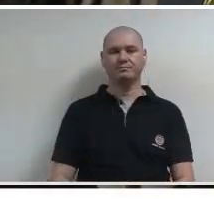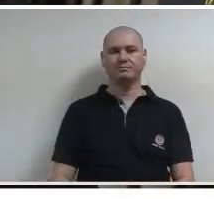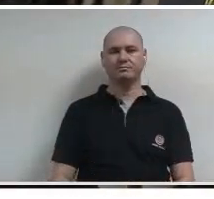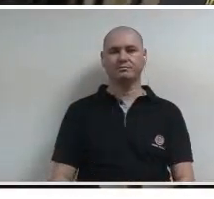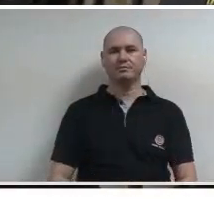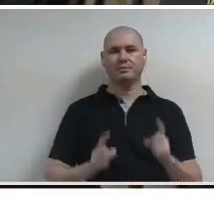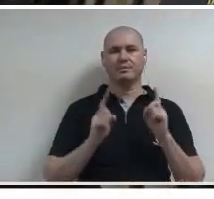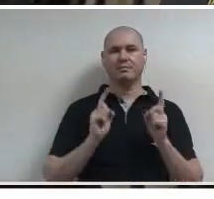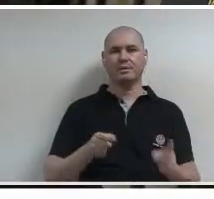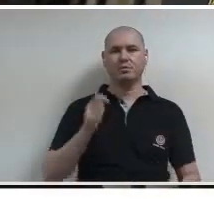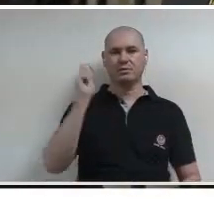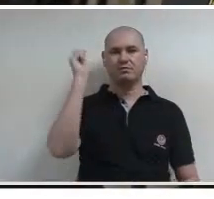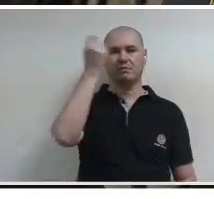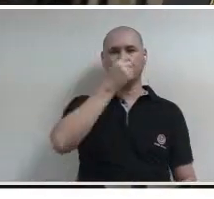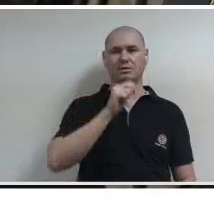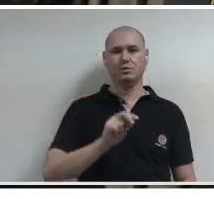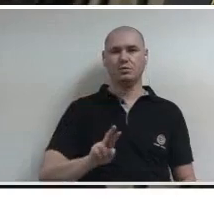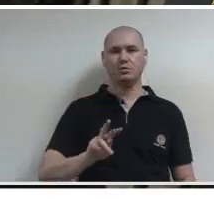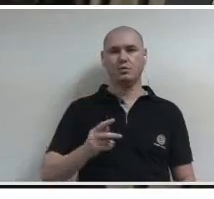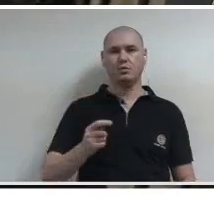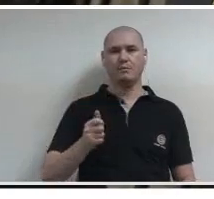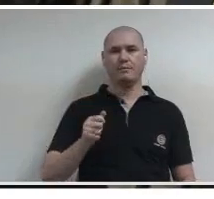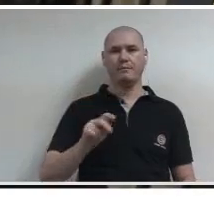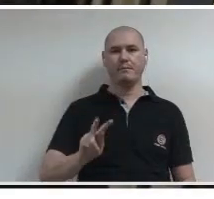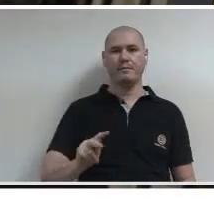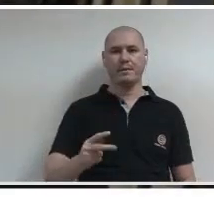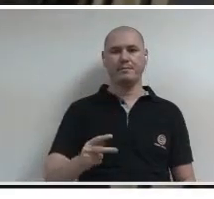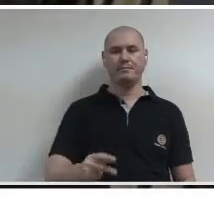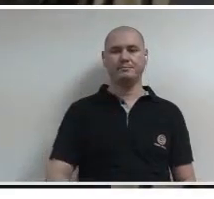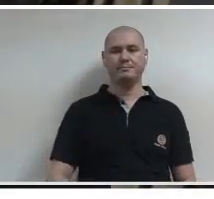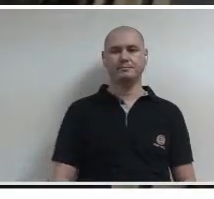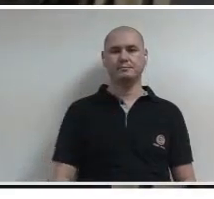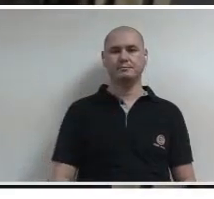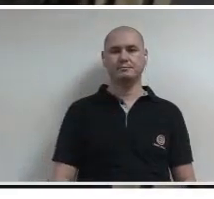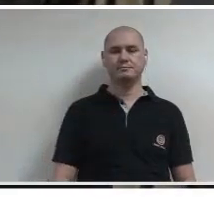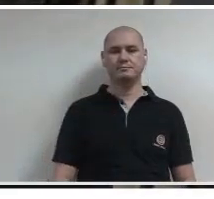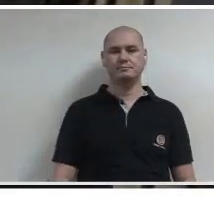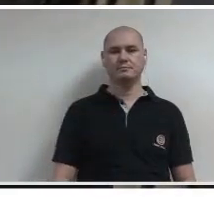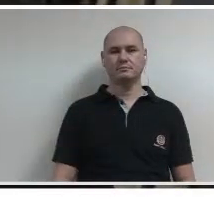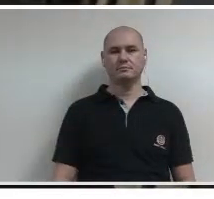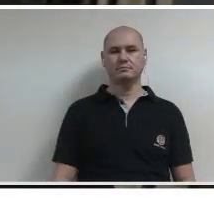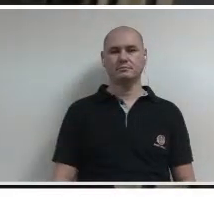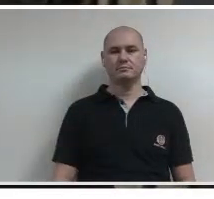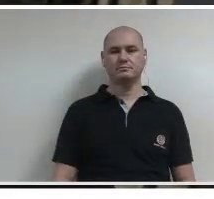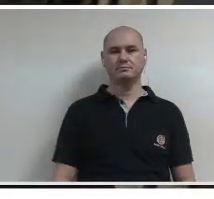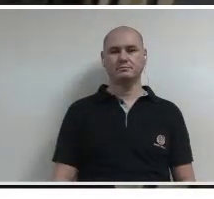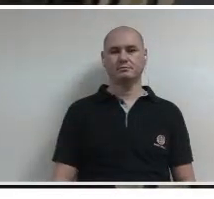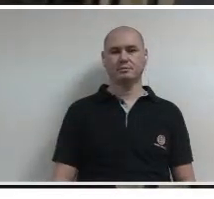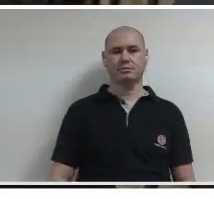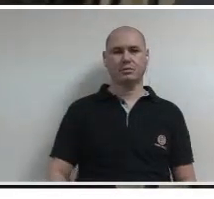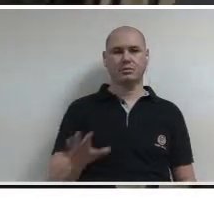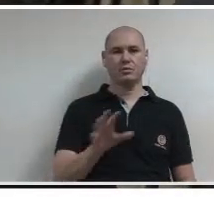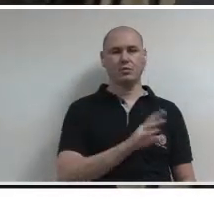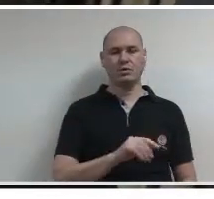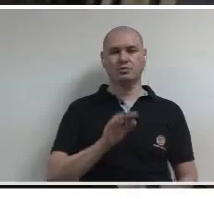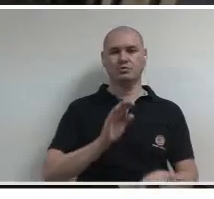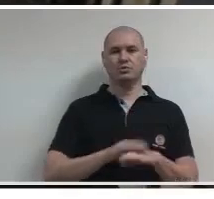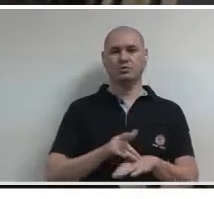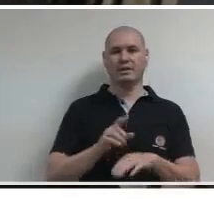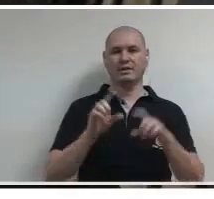UNAP, Universidad Artística del Paraguay, PABI, ABI, Tecnología Intercontinental,